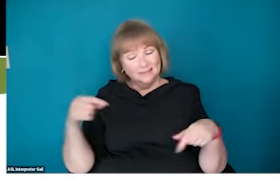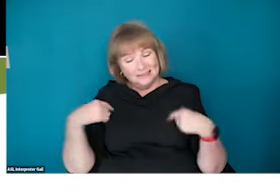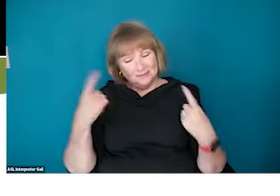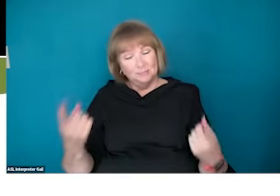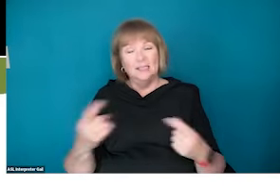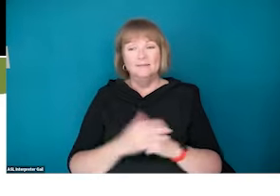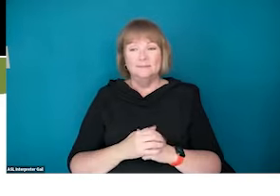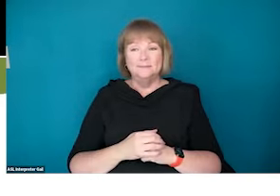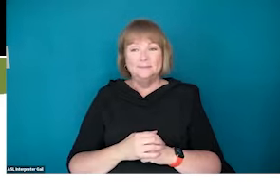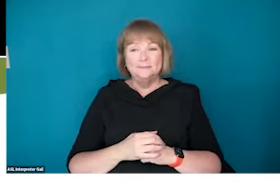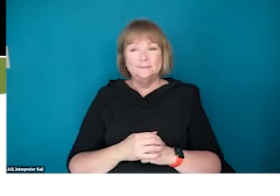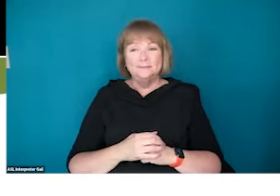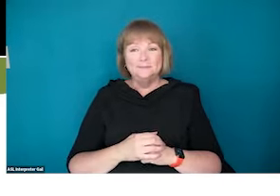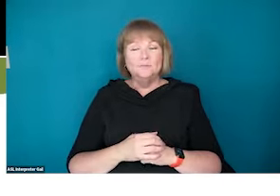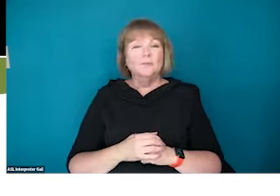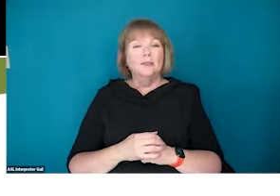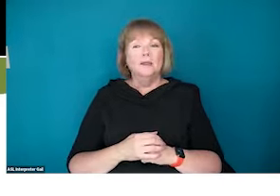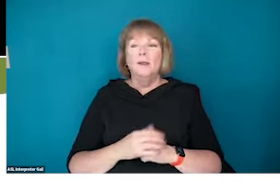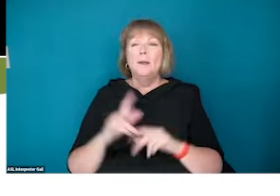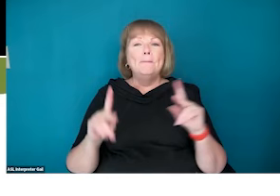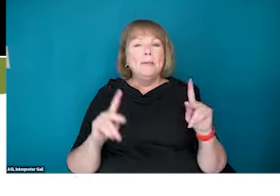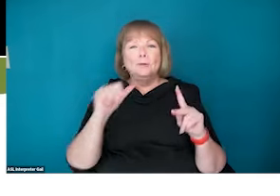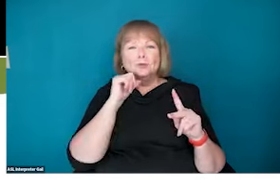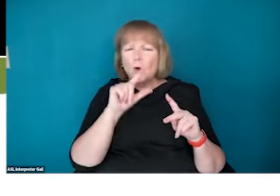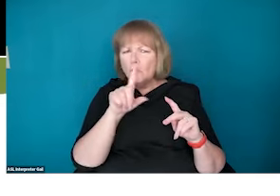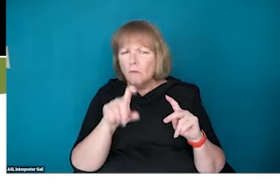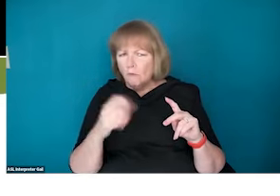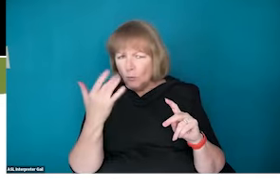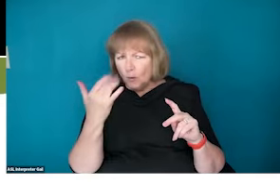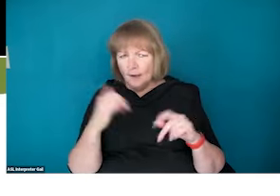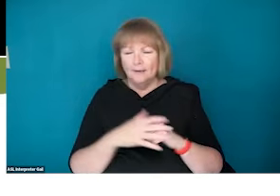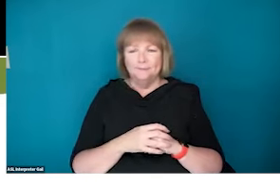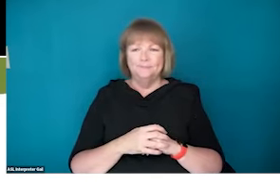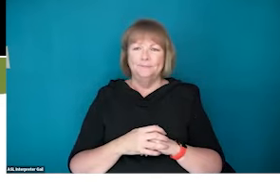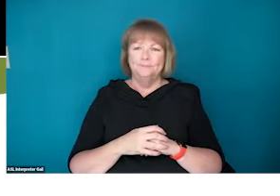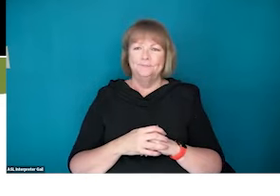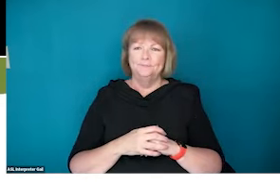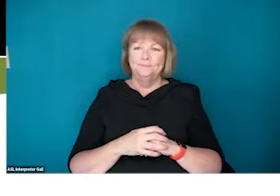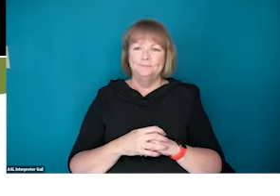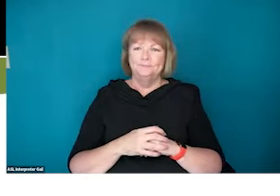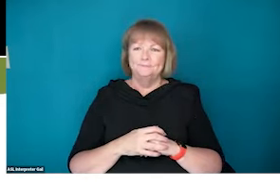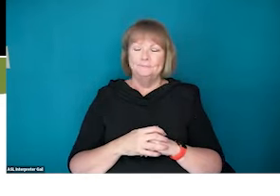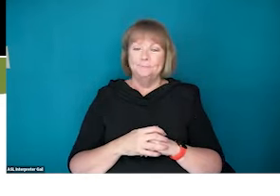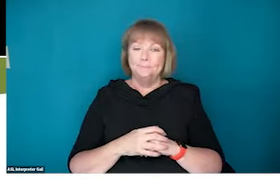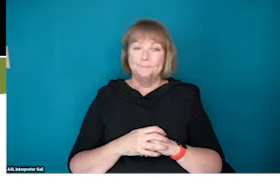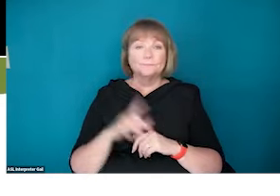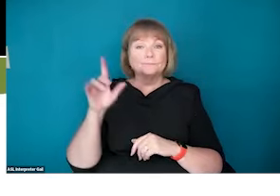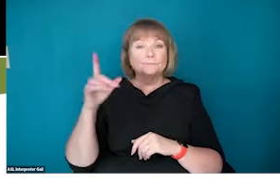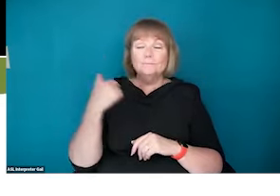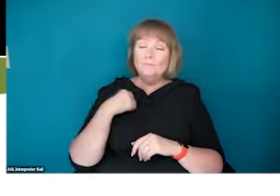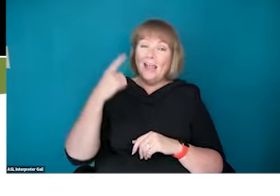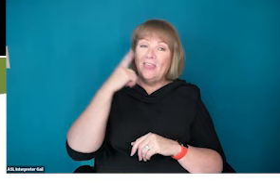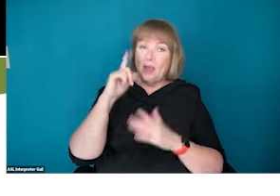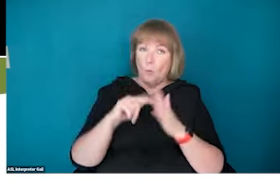estas conversaciones cuando usted no está en medio de una crisis como una emergencia médica o cuando las cosas no